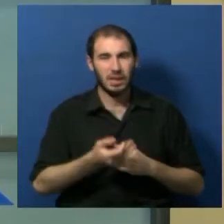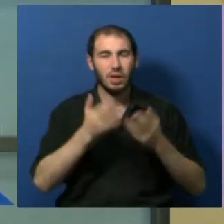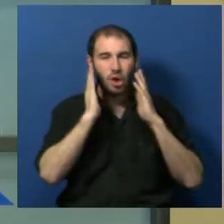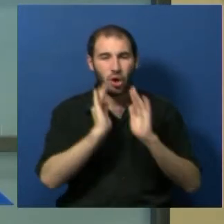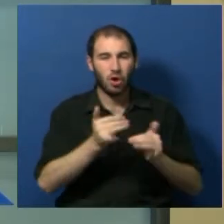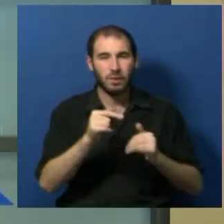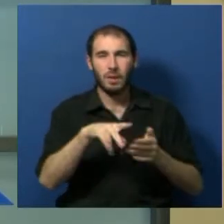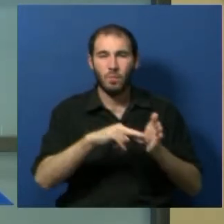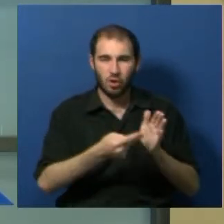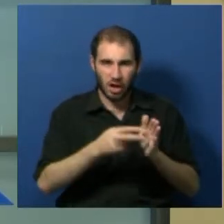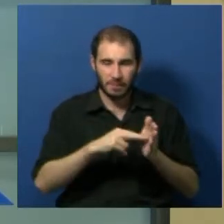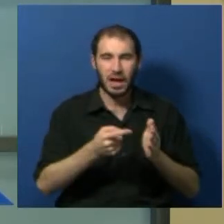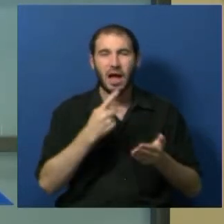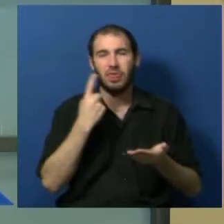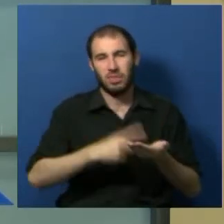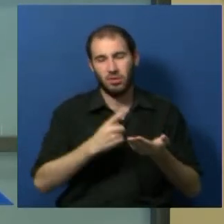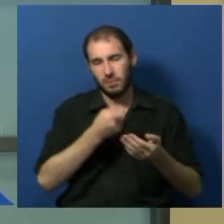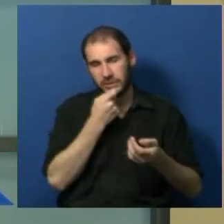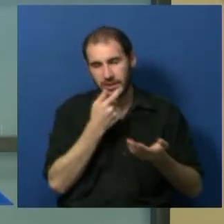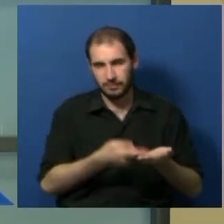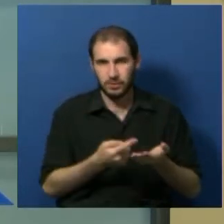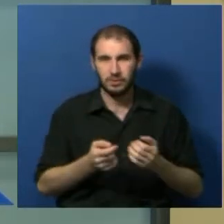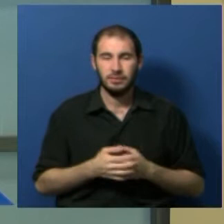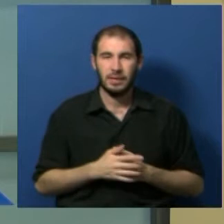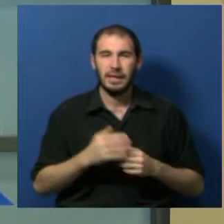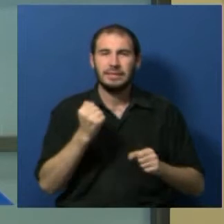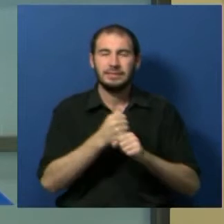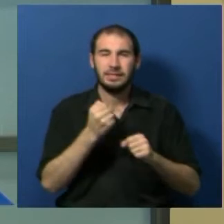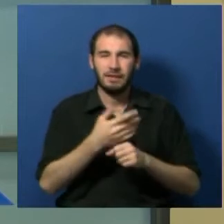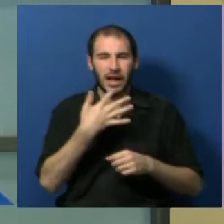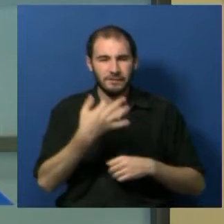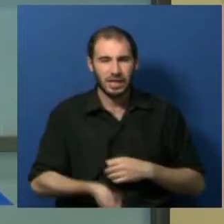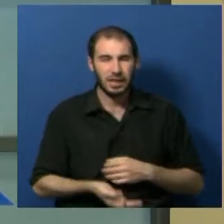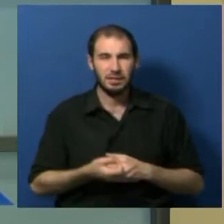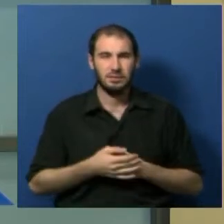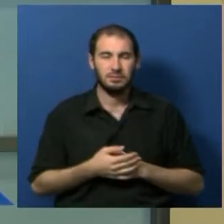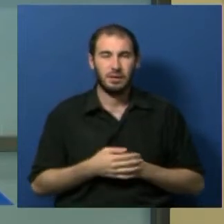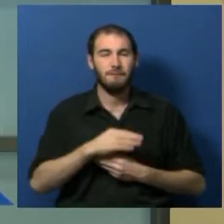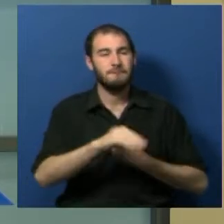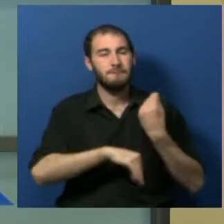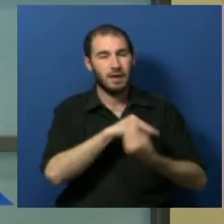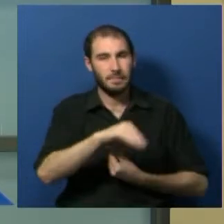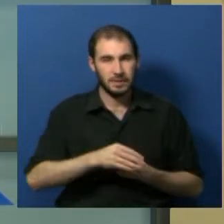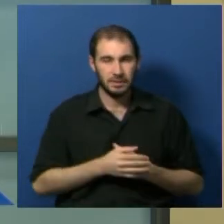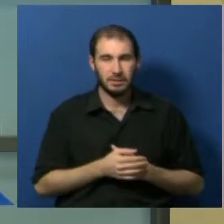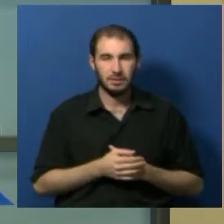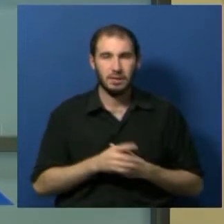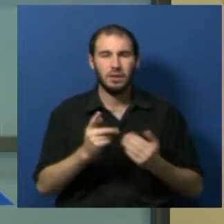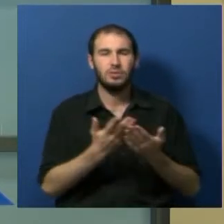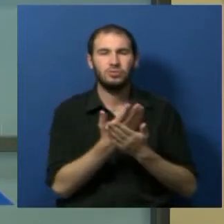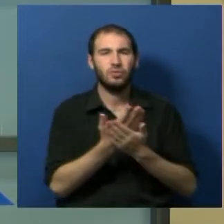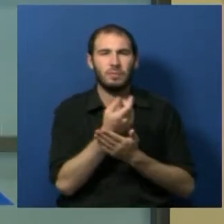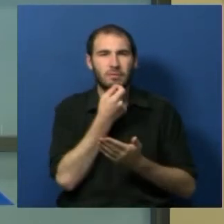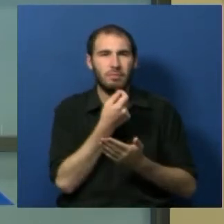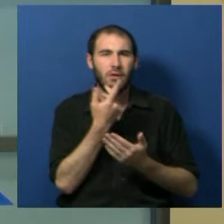jóvenes que tienen problemas con las adicciones, de trabajar de verdad con las familias que sufren algún